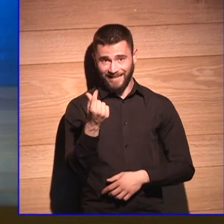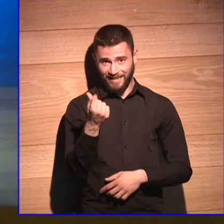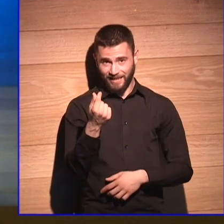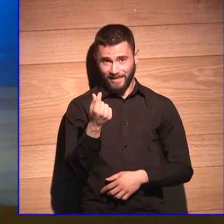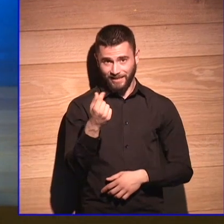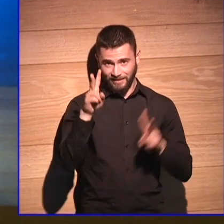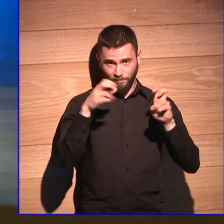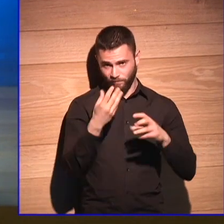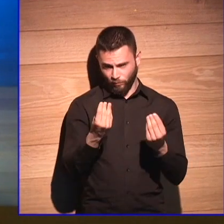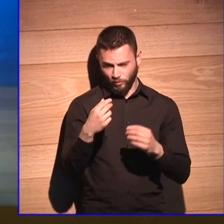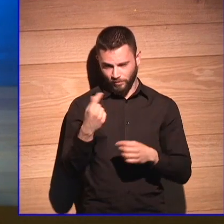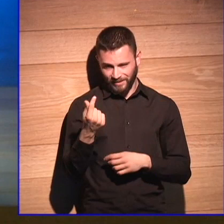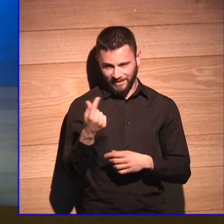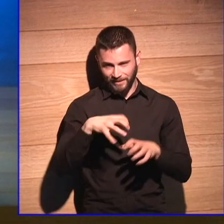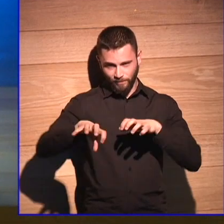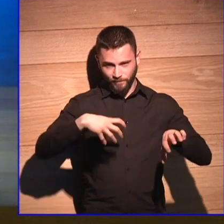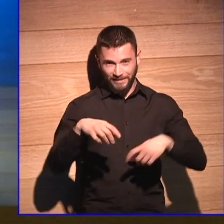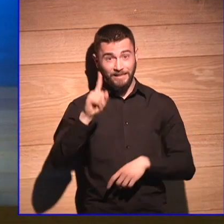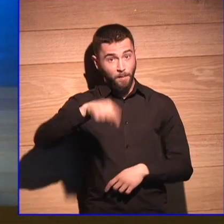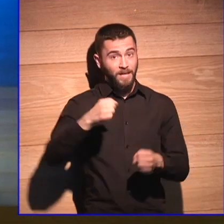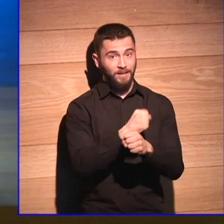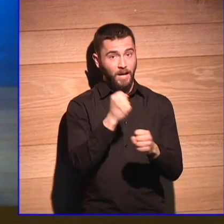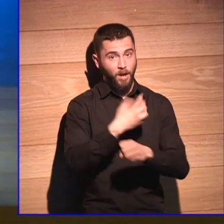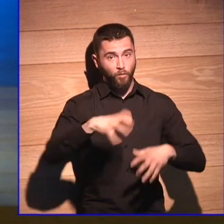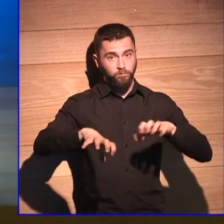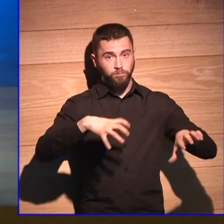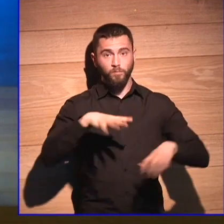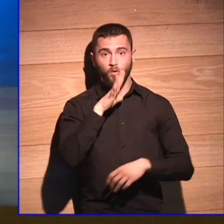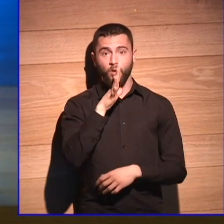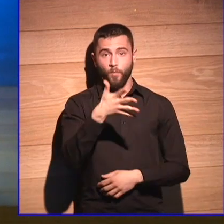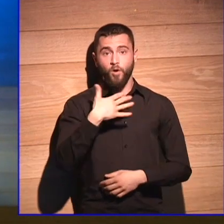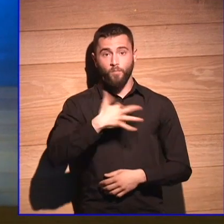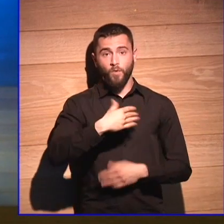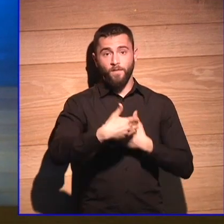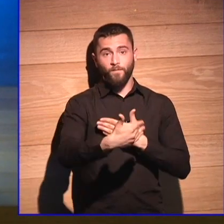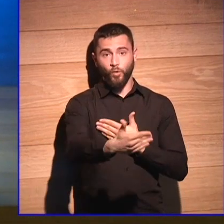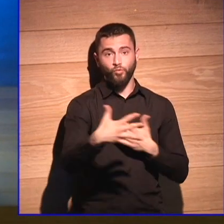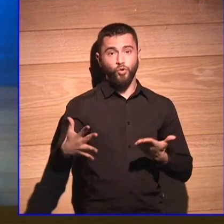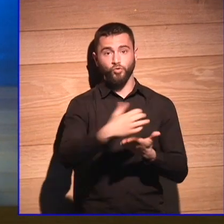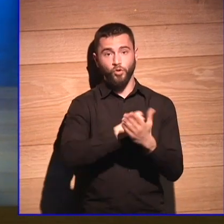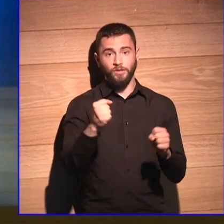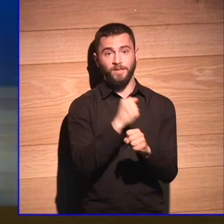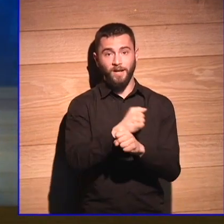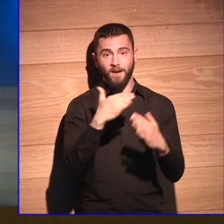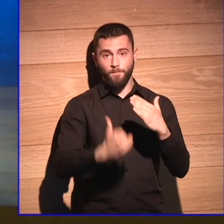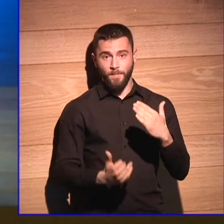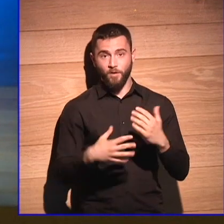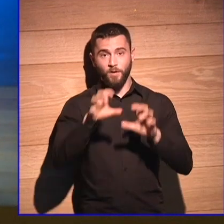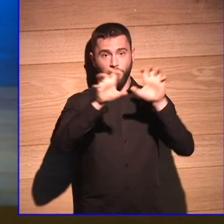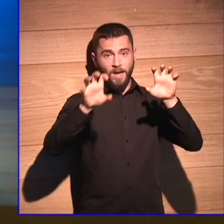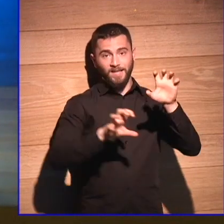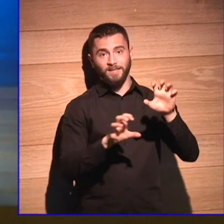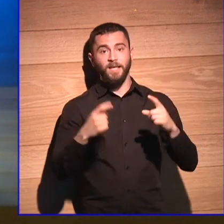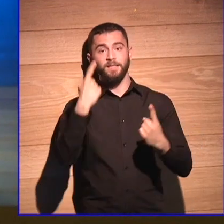mucho, sino también del trabajo, porque posiblemente en el futuro tengamos todos que trabajar menos. Y hay países que